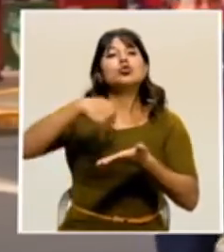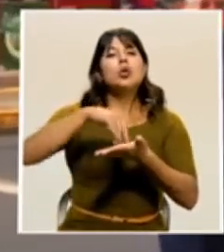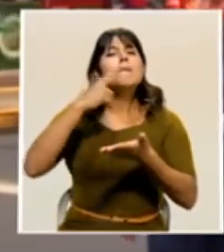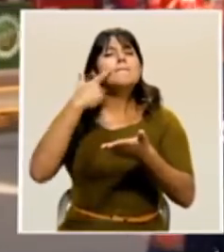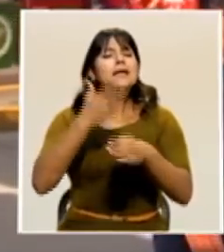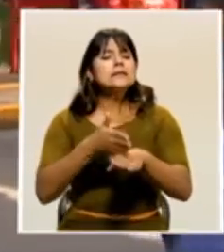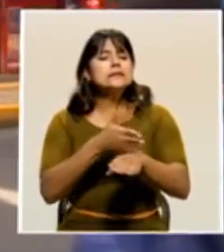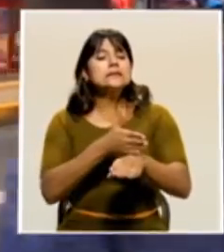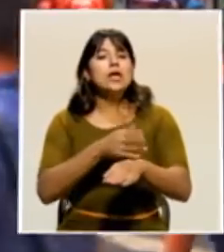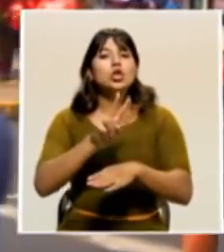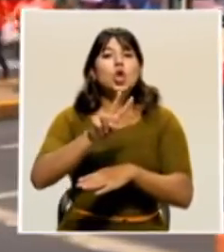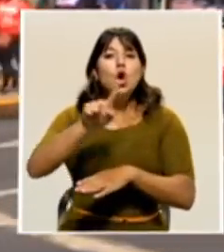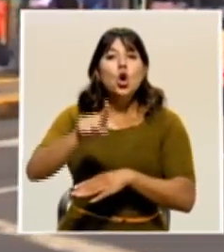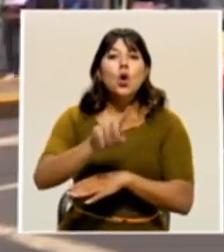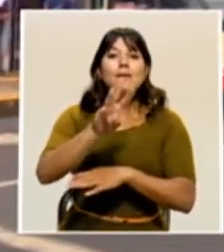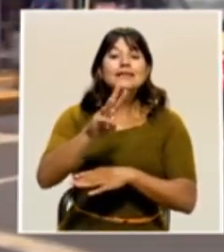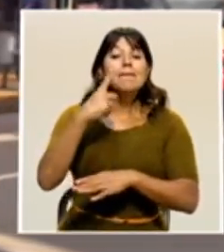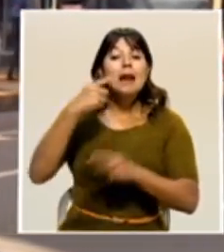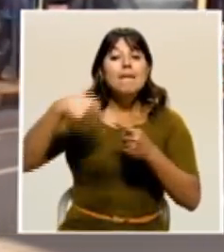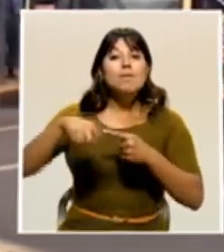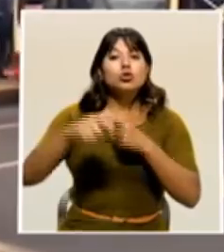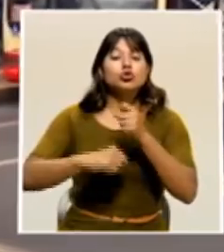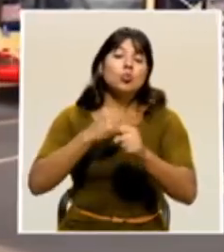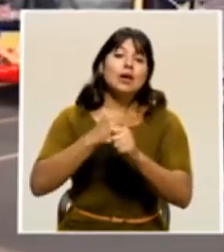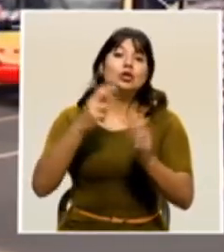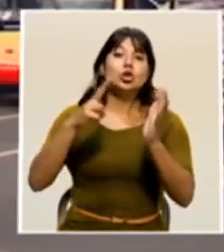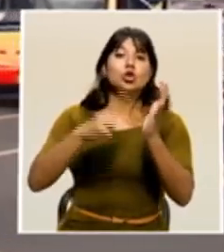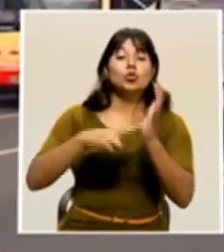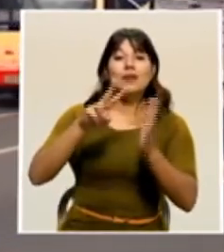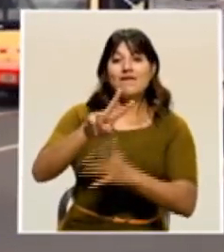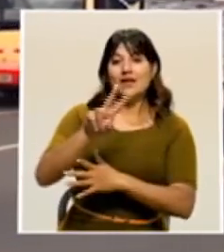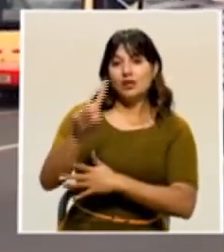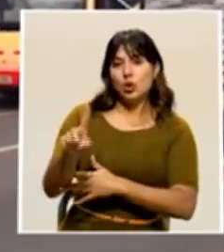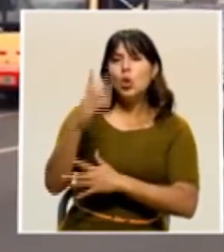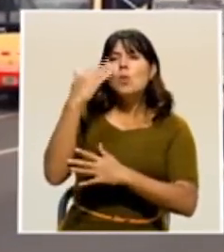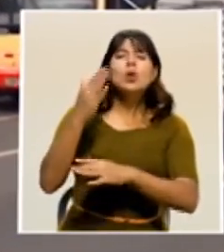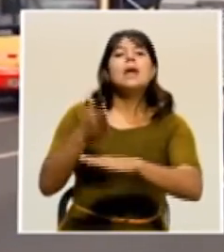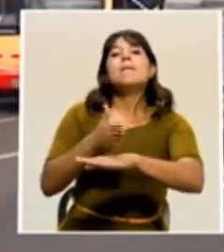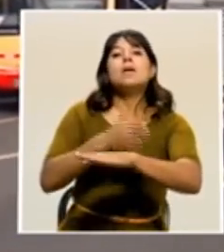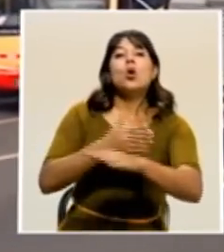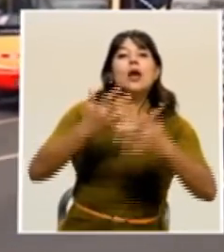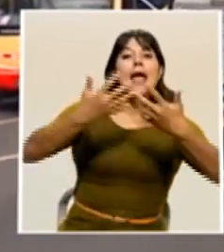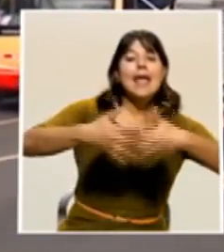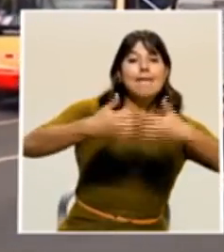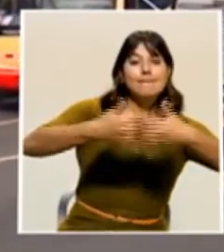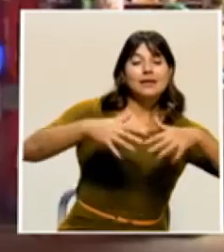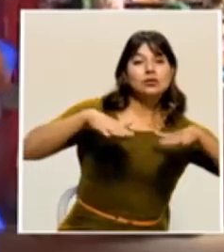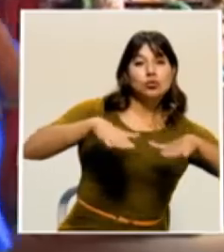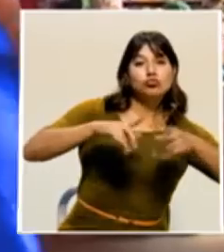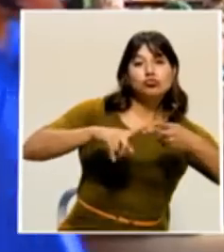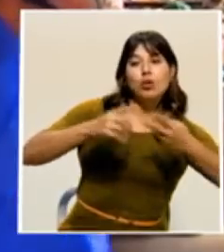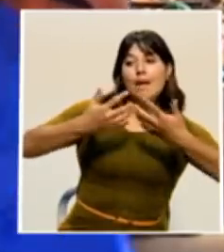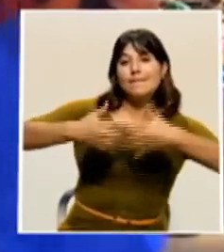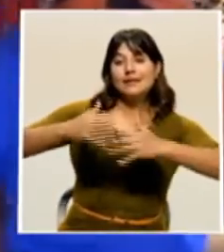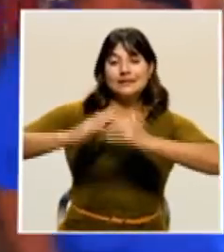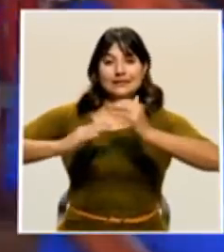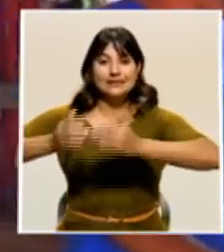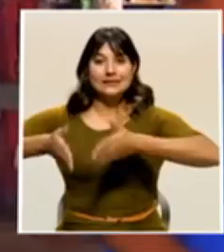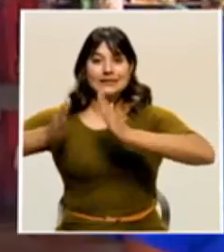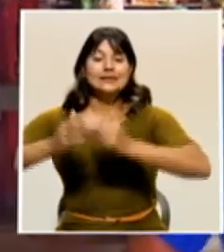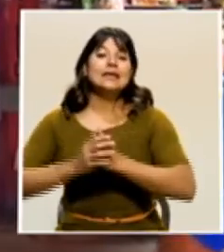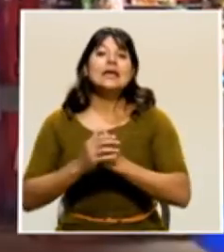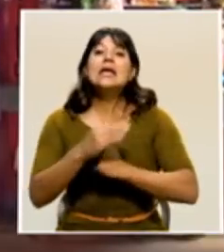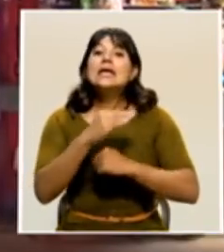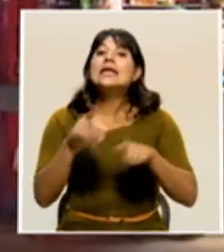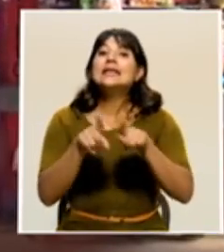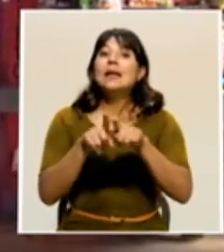del 2,6% para el año 2021, tras un crecimiento en las industrias de manufactura y construcción. En cuanto a la inflación, se